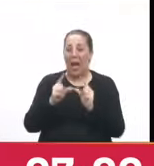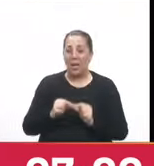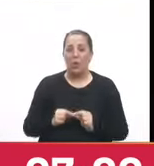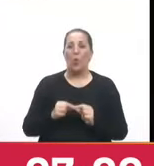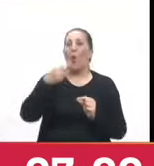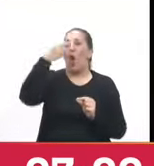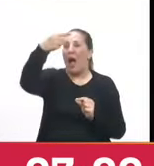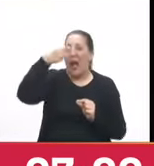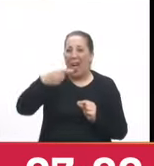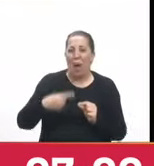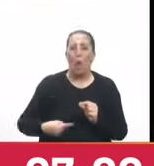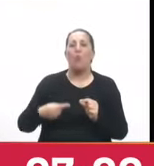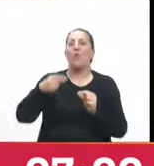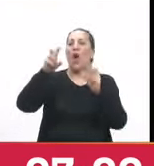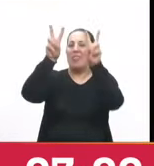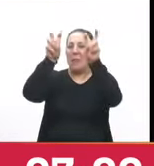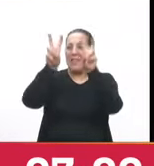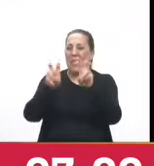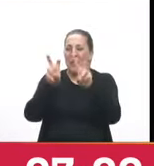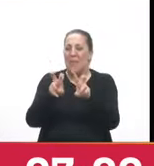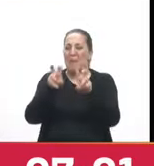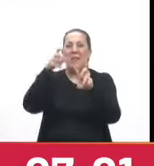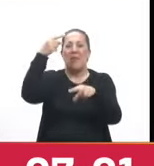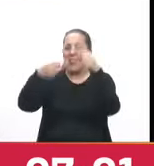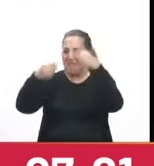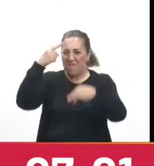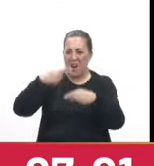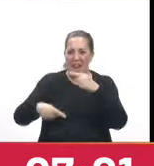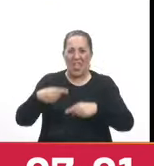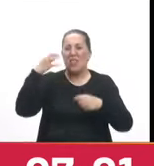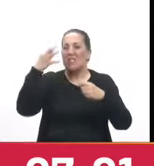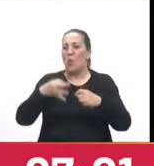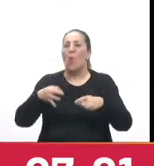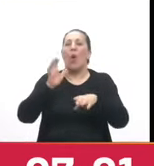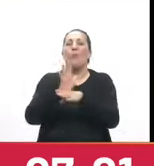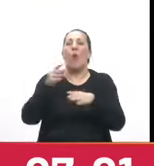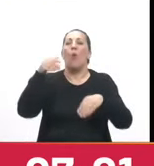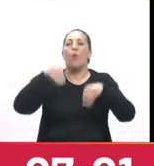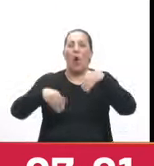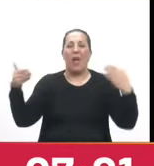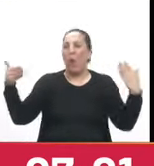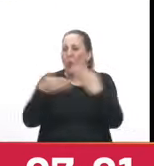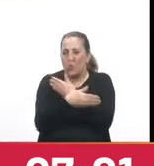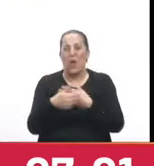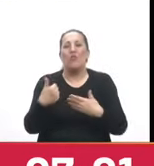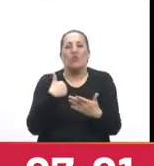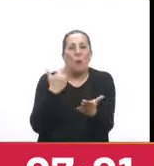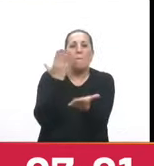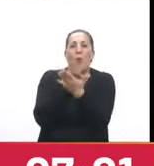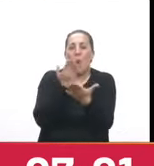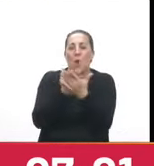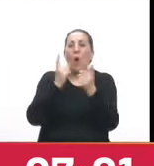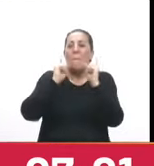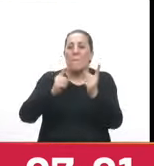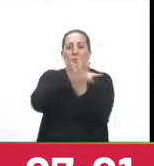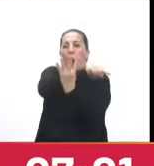e están en este momento es lo que estamos viendo en imágenes en vivo votando el paquete fiscal que ya fue aprobado en general pero se empieza a